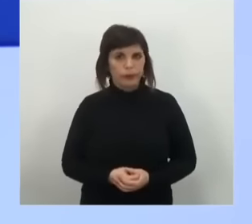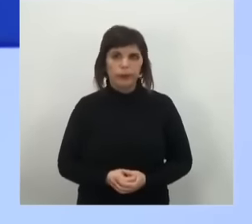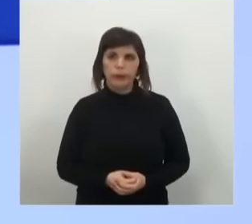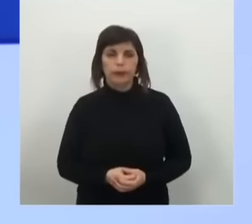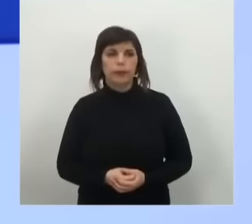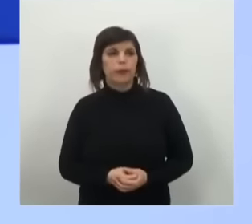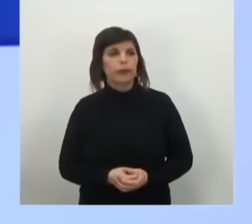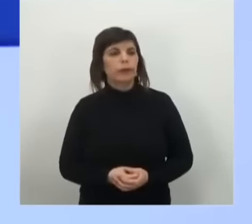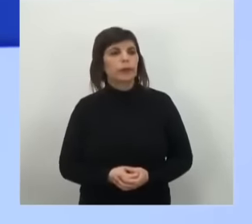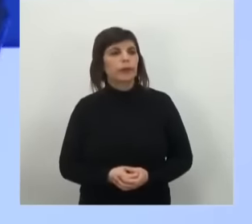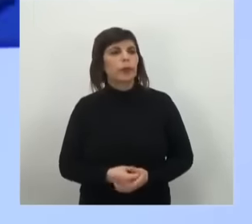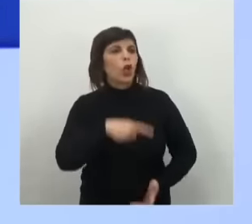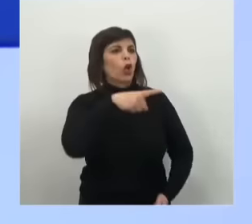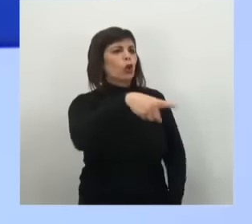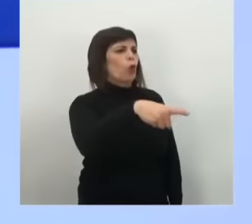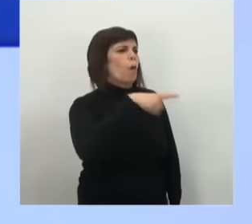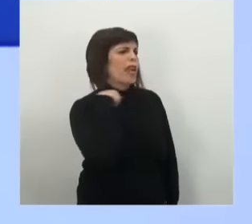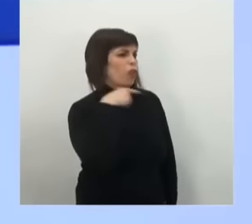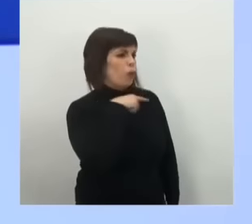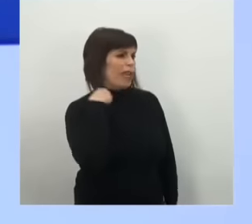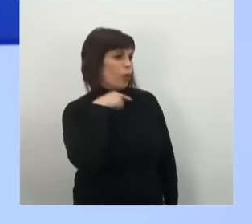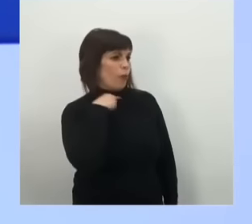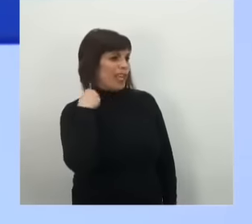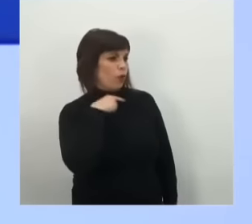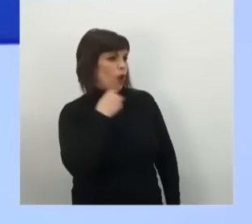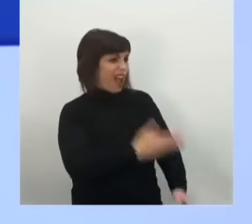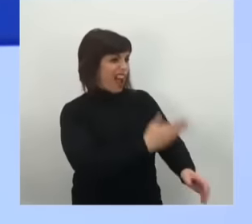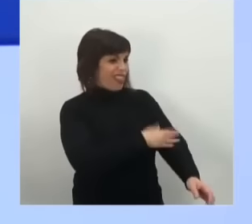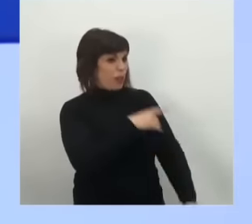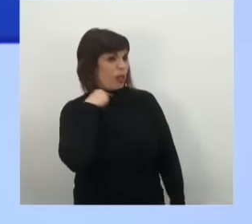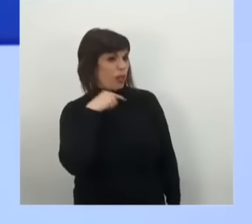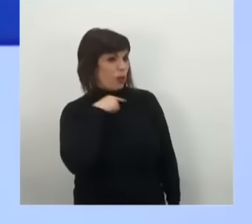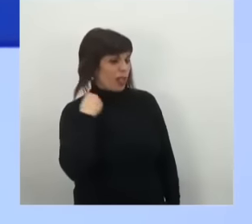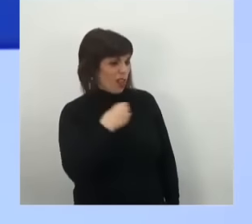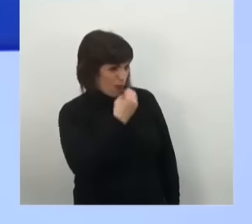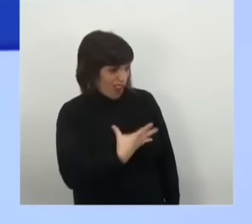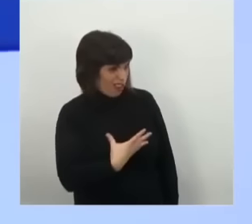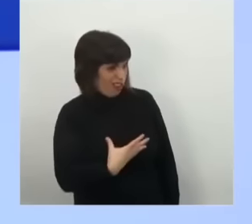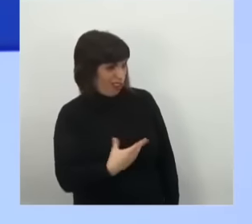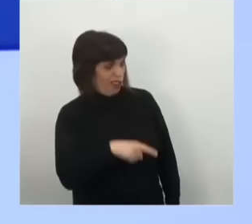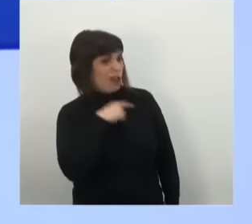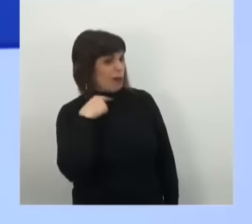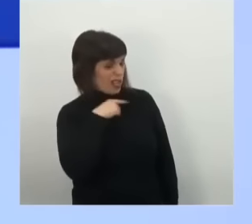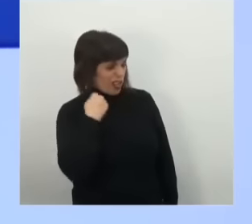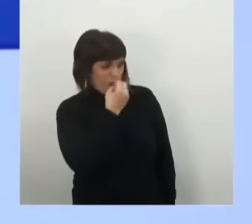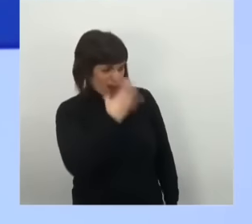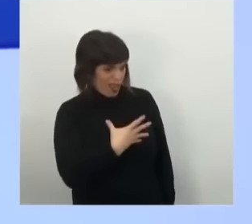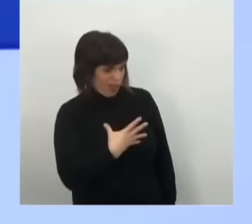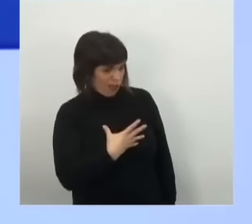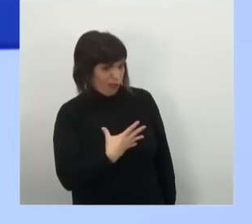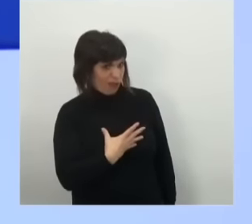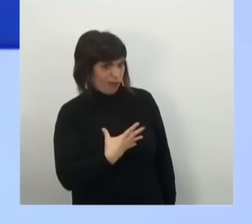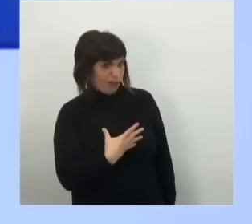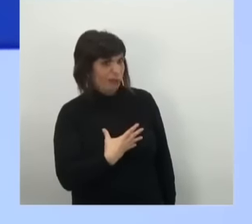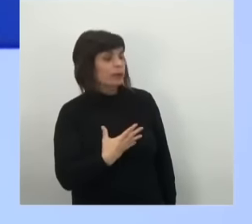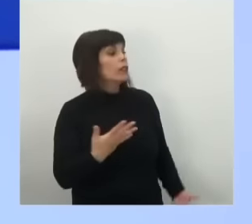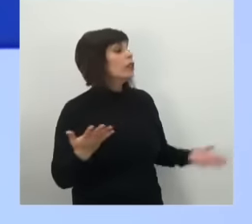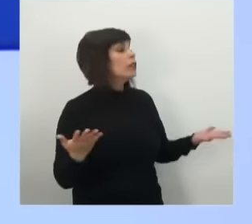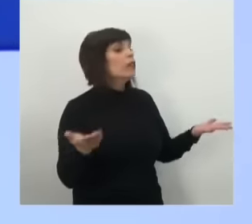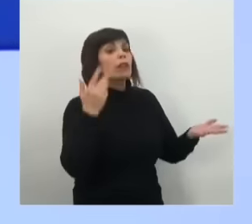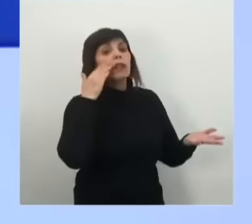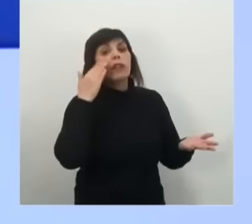quién de vosotros fue un buen pecador A ver no no yo digo pero bueno bueno de esto a ver